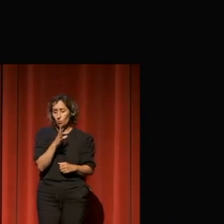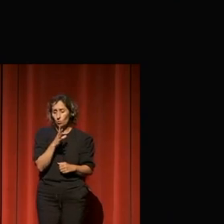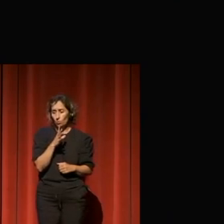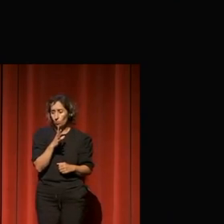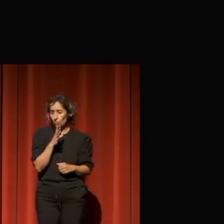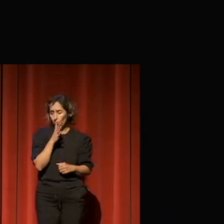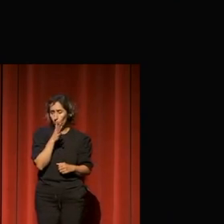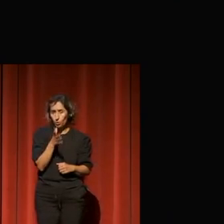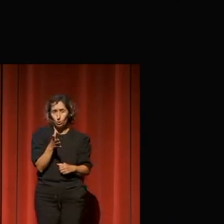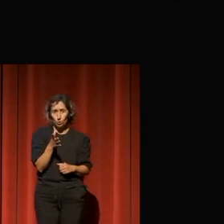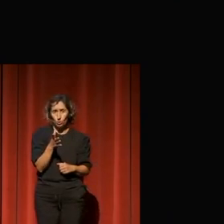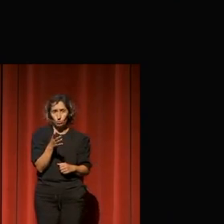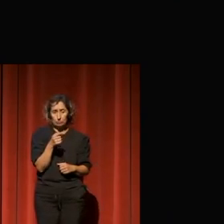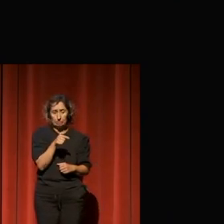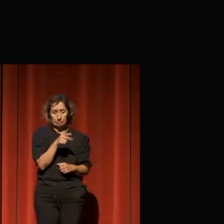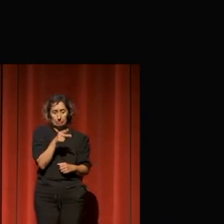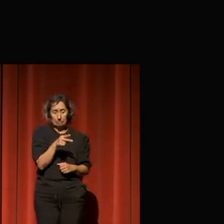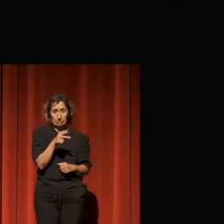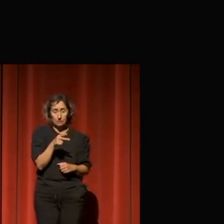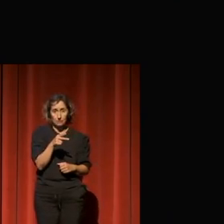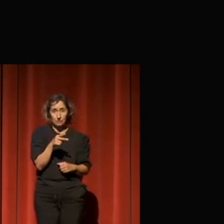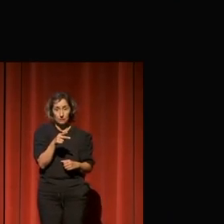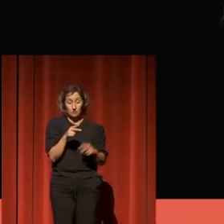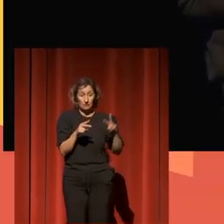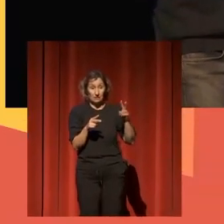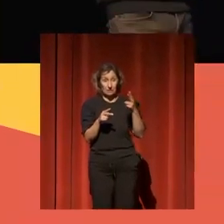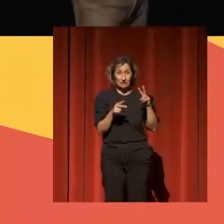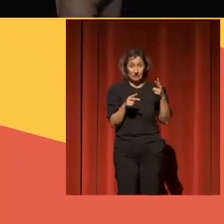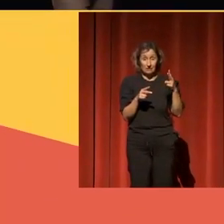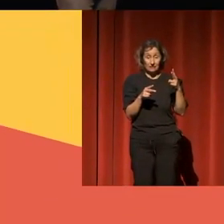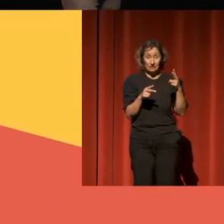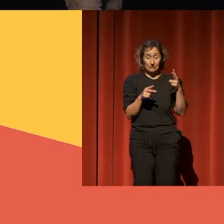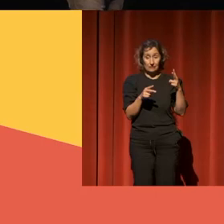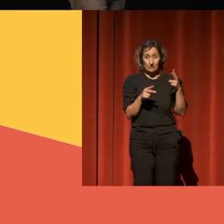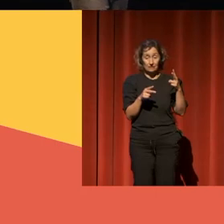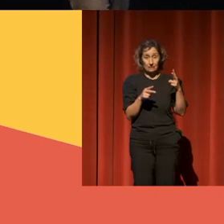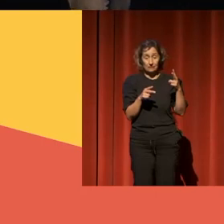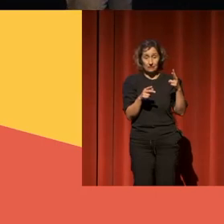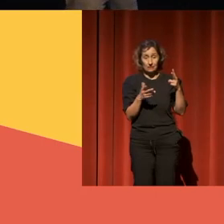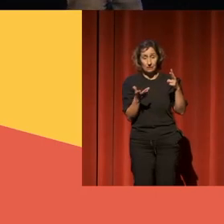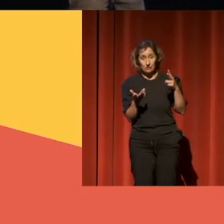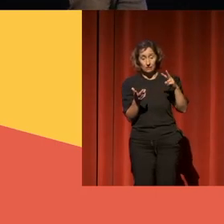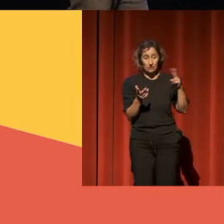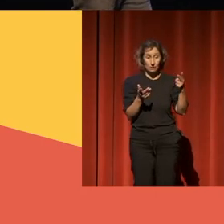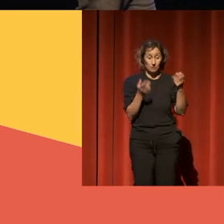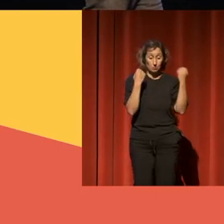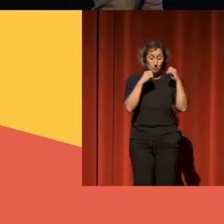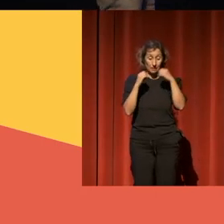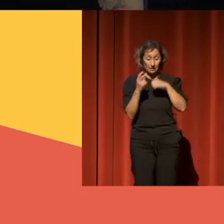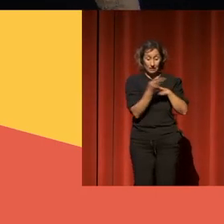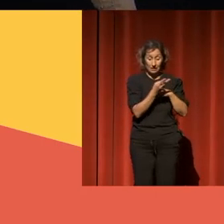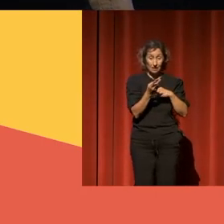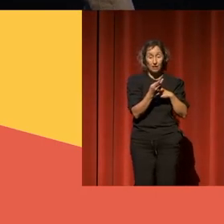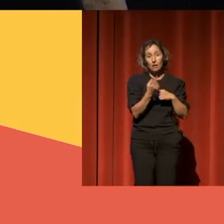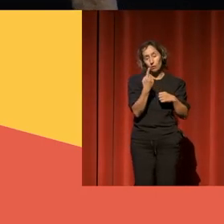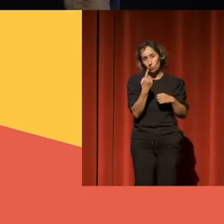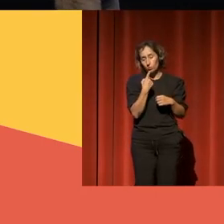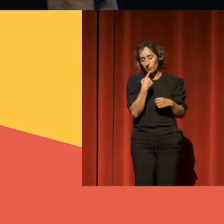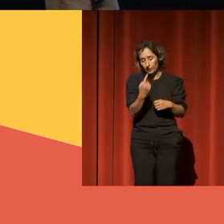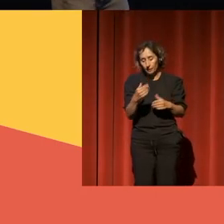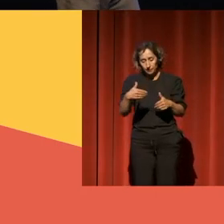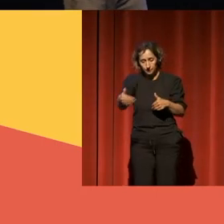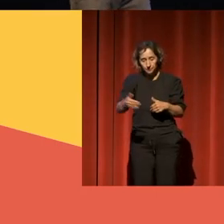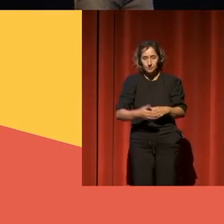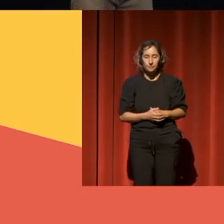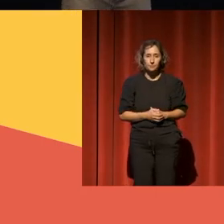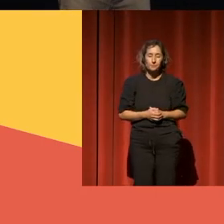en algún momento haré referencias a a a uno u otro eh a una u otra práctica una